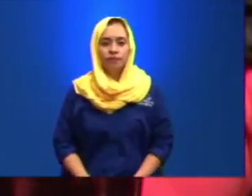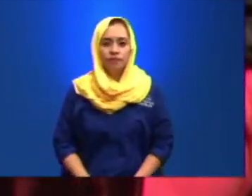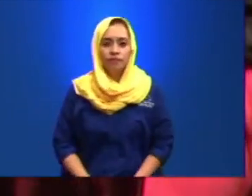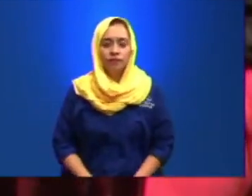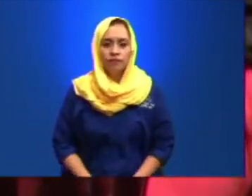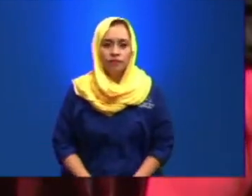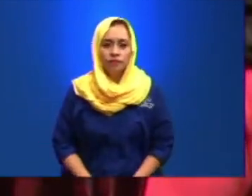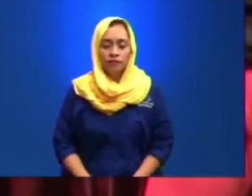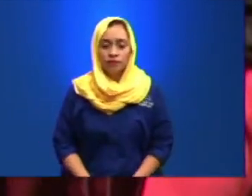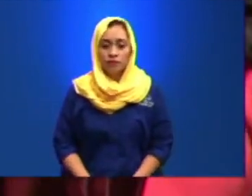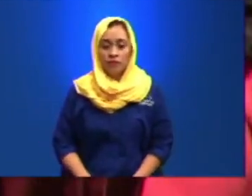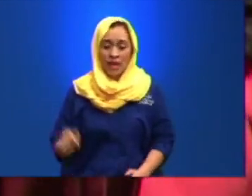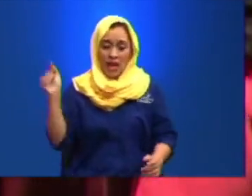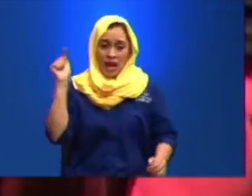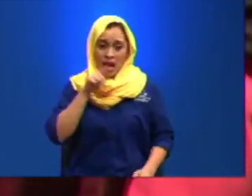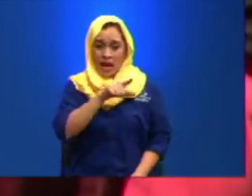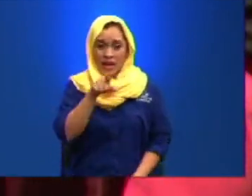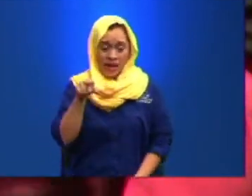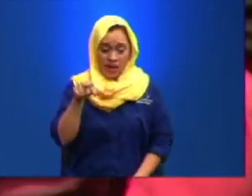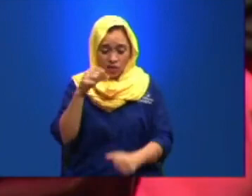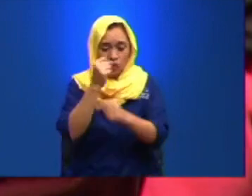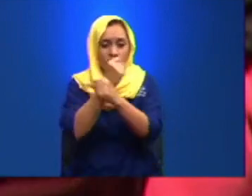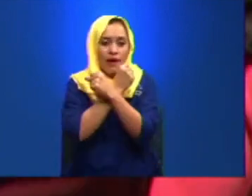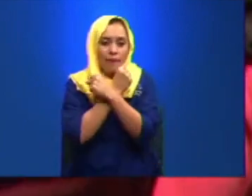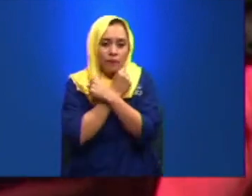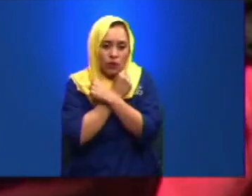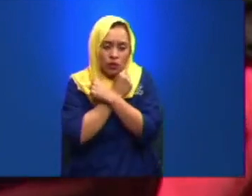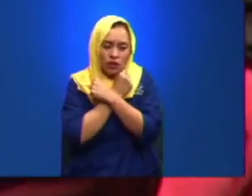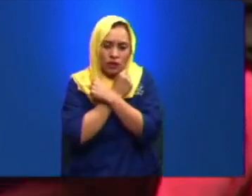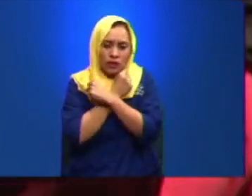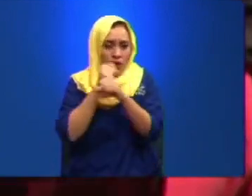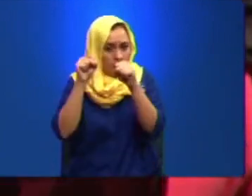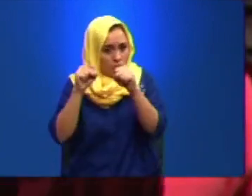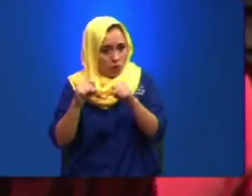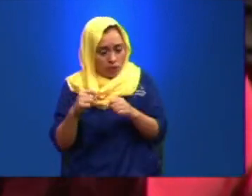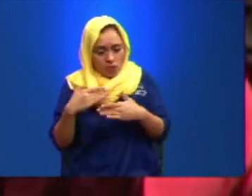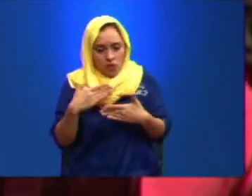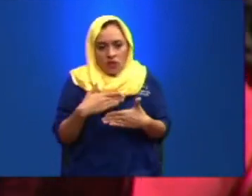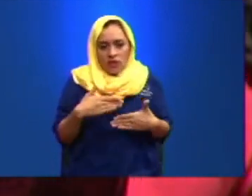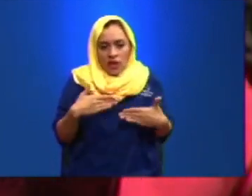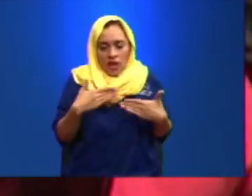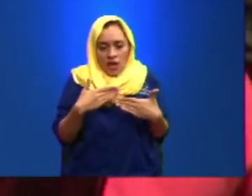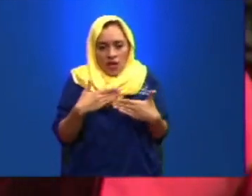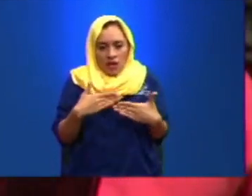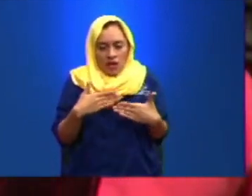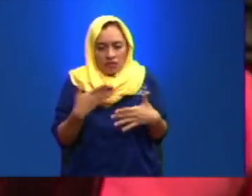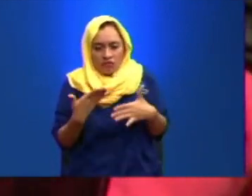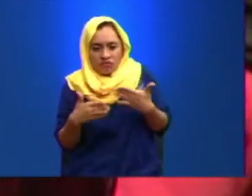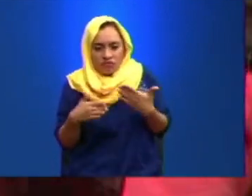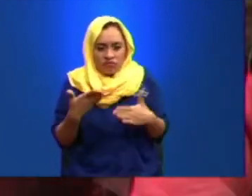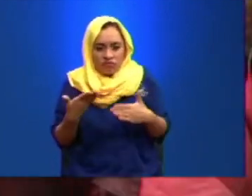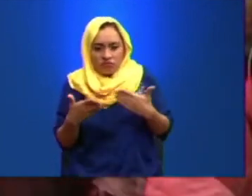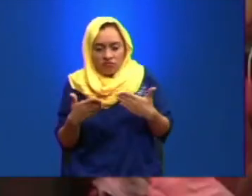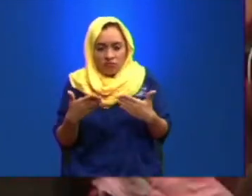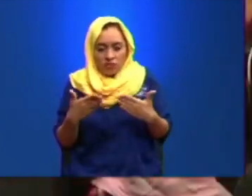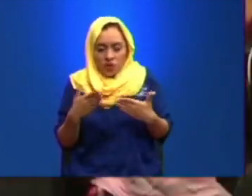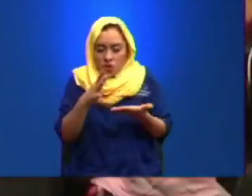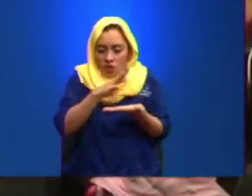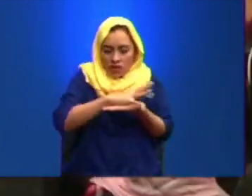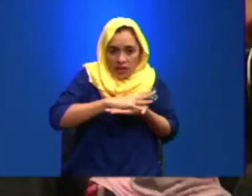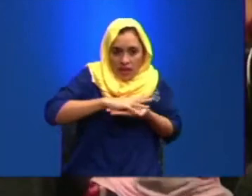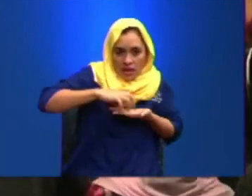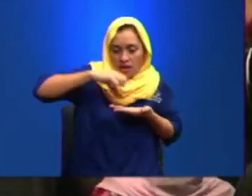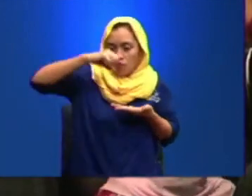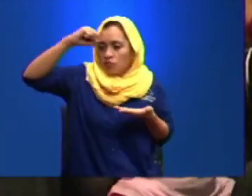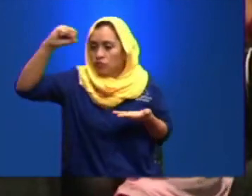aquellos amores en los cuales incluso podemos deleitarnos parcialmente los entregamos en este